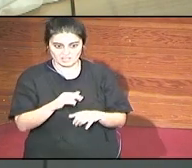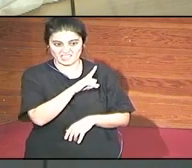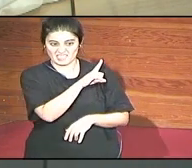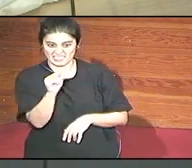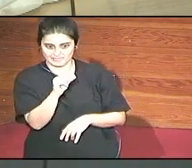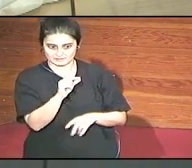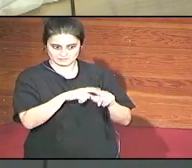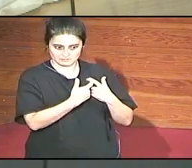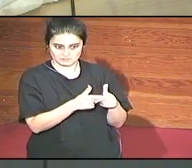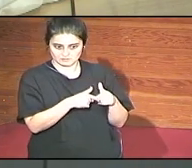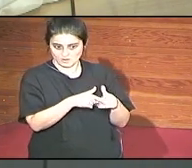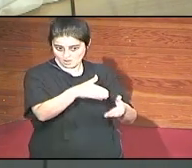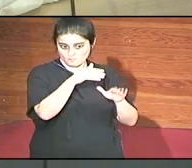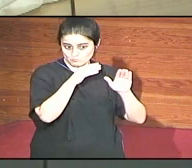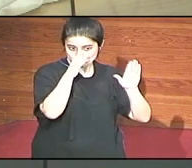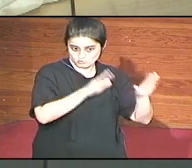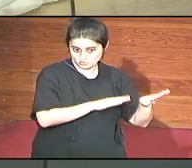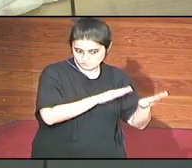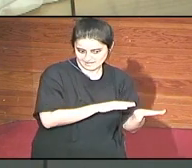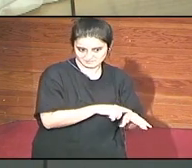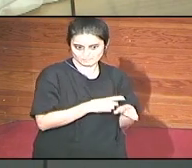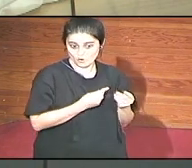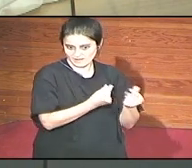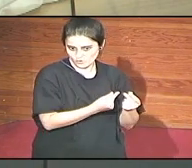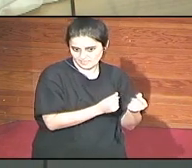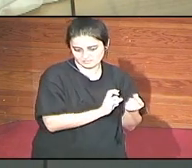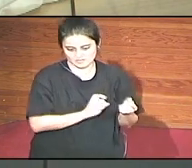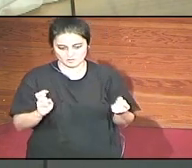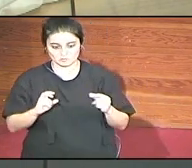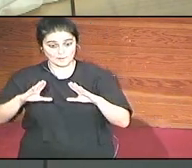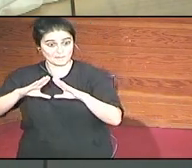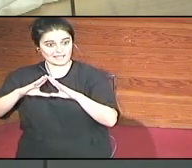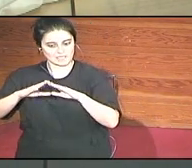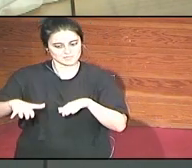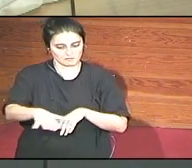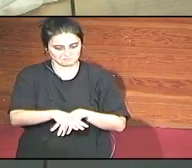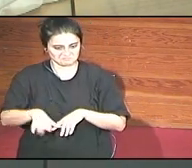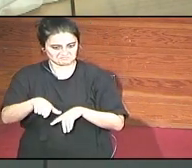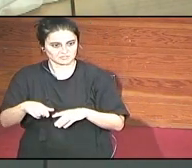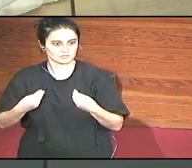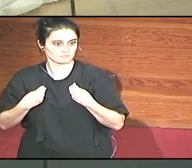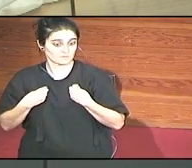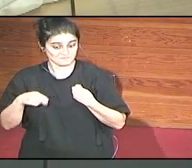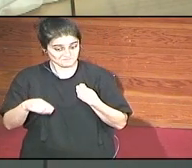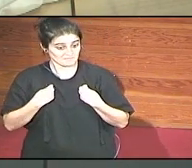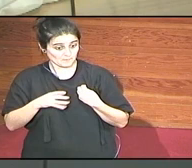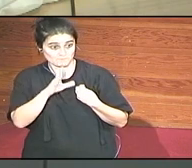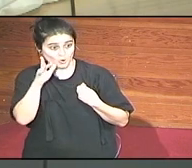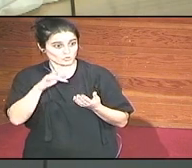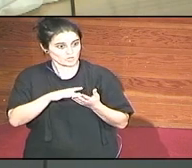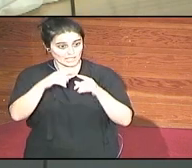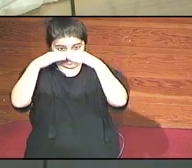refugiadas y 3.000 personas que vivían en la parte de una iglesia y vivían allí porque había una monja italiana que